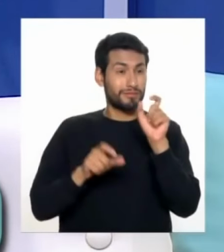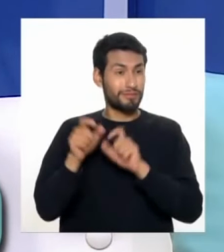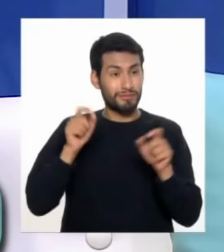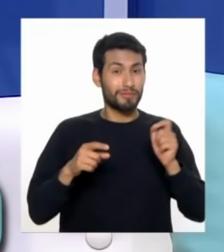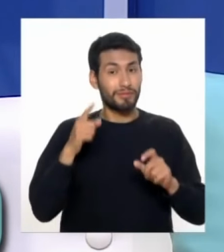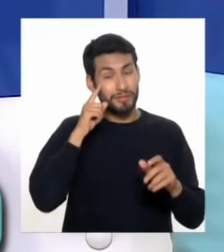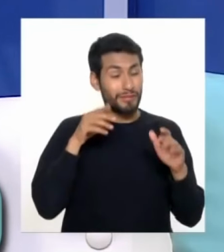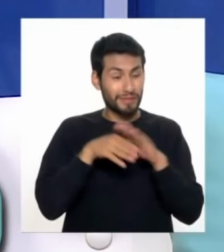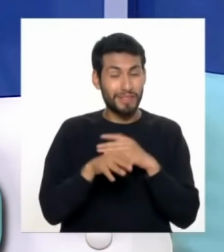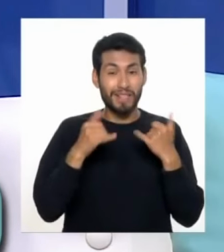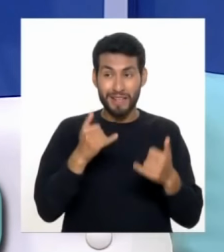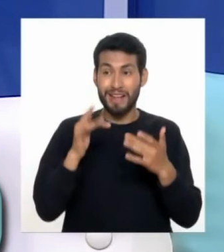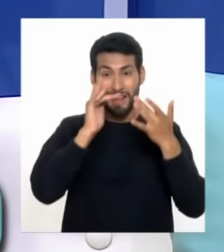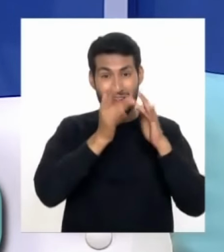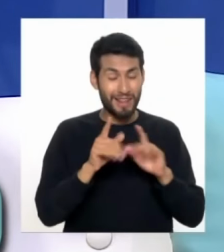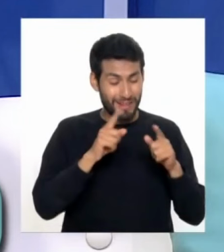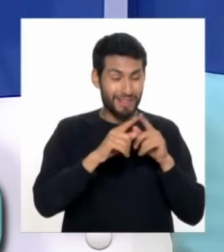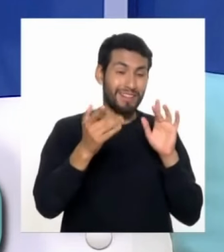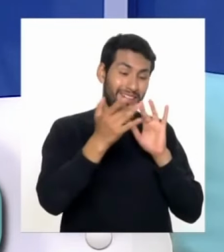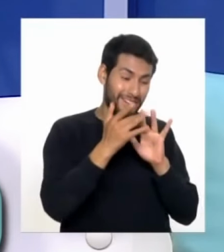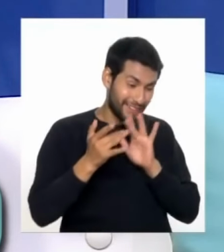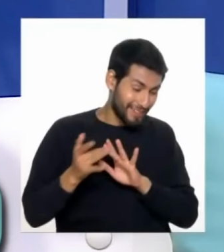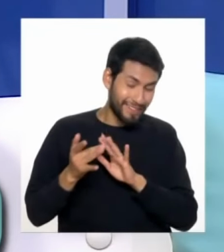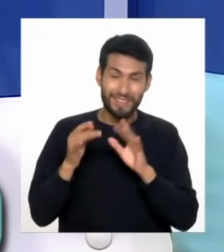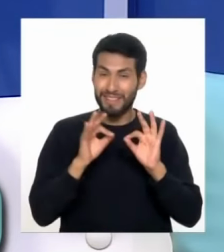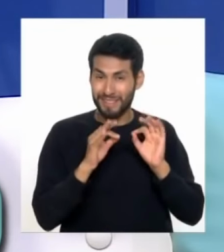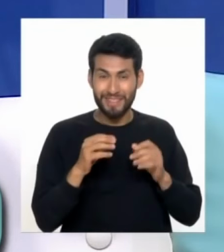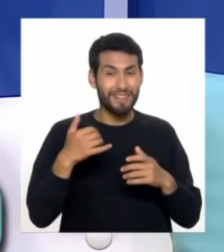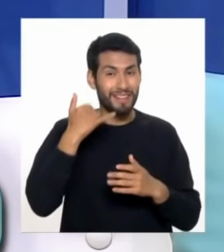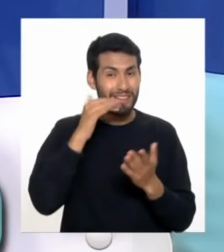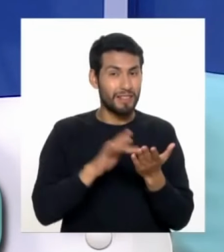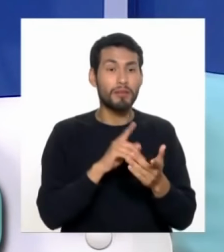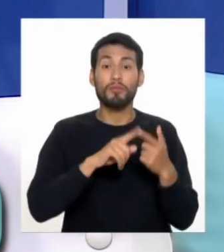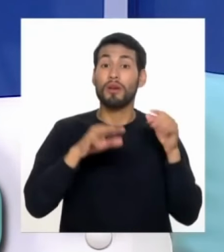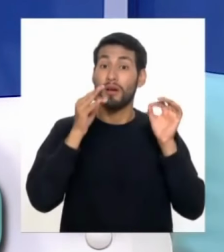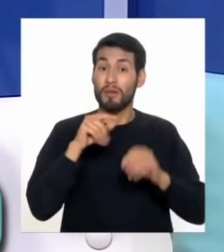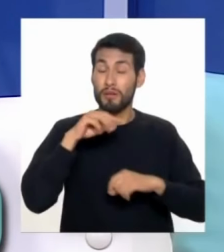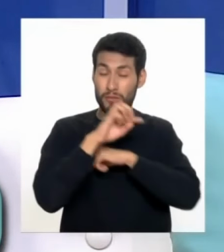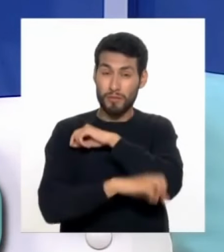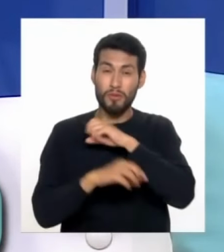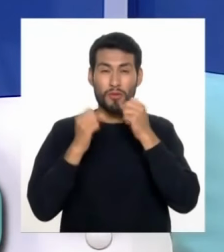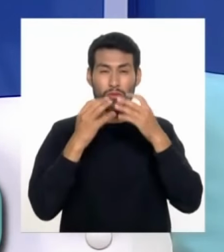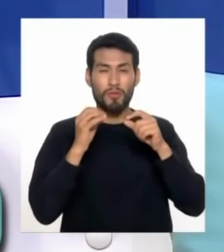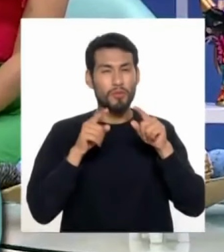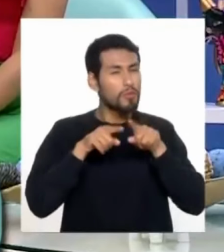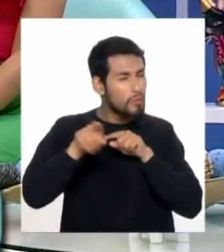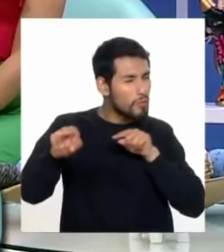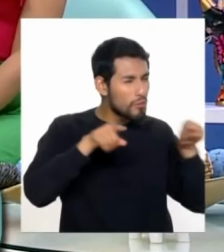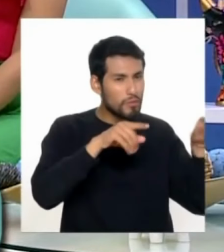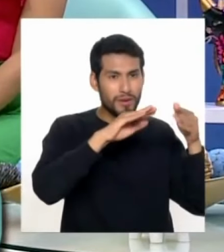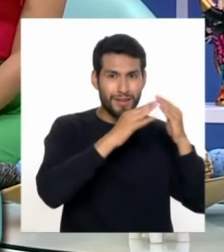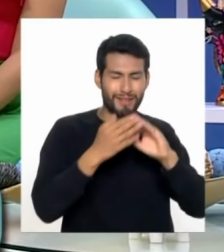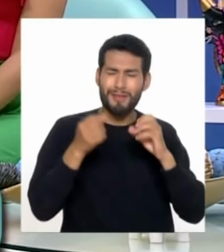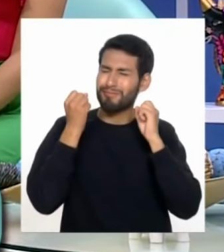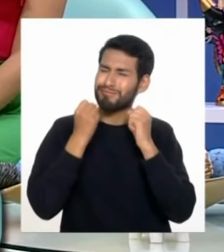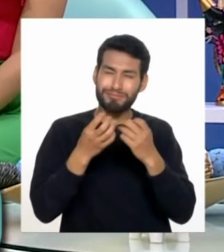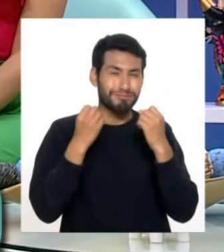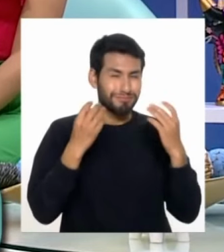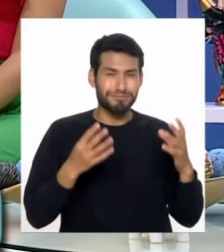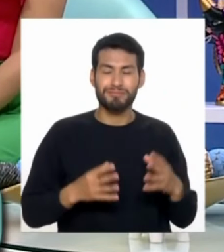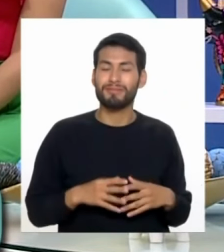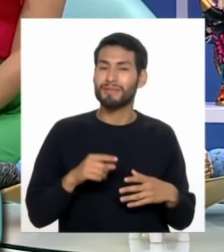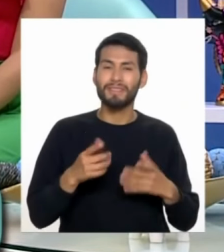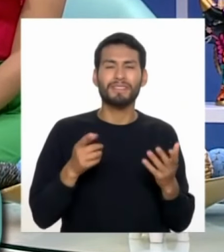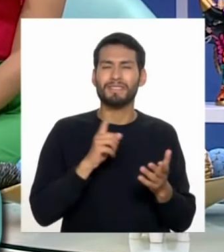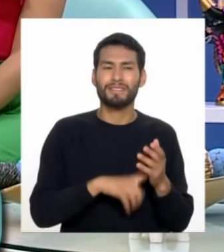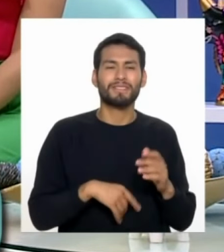más acceso a las redes, a los equipos móviles, pero ciertamente la realidad del país es que hay muchos centros poblados, en realidad la gran mayoría.